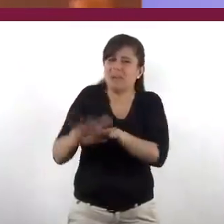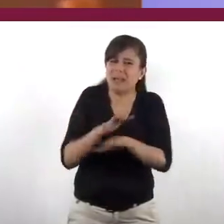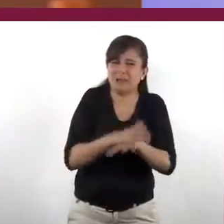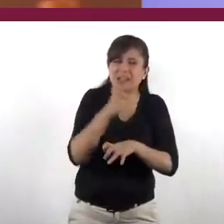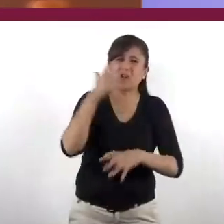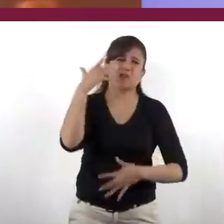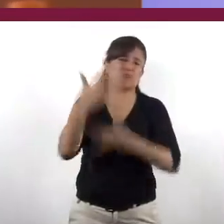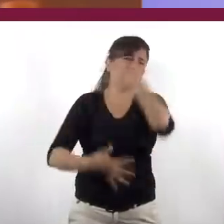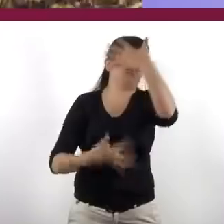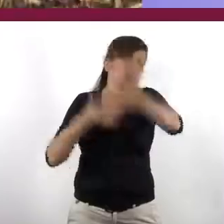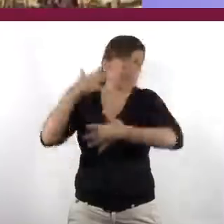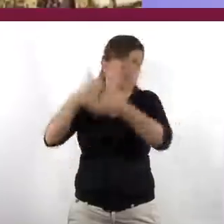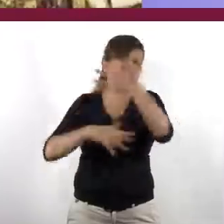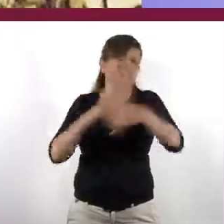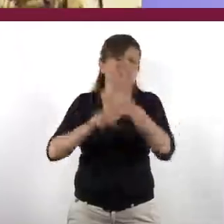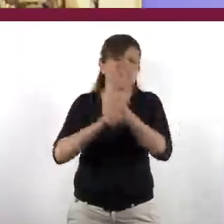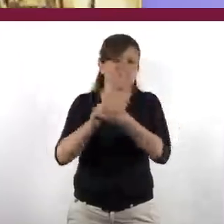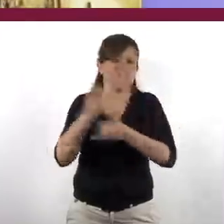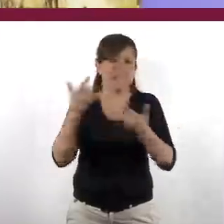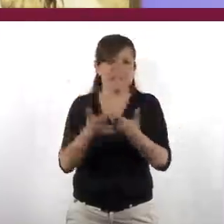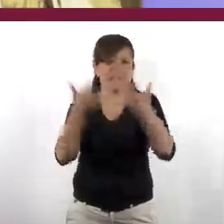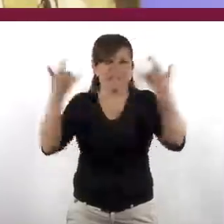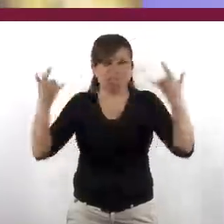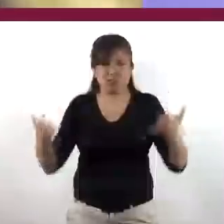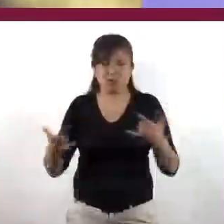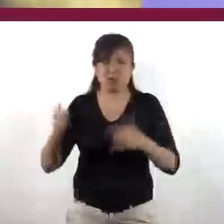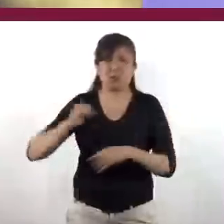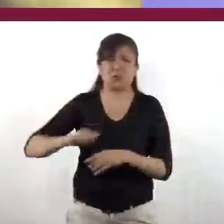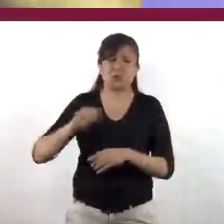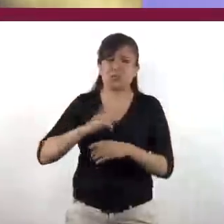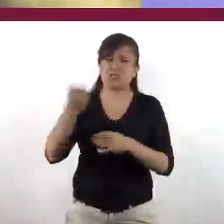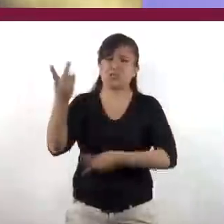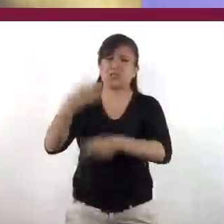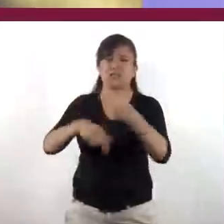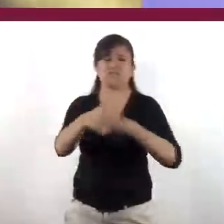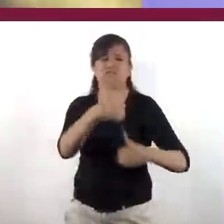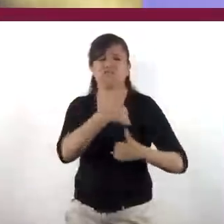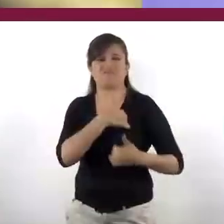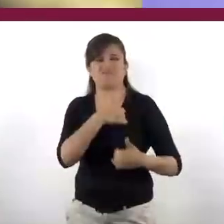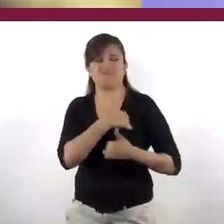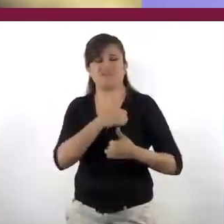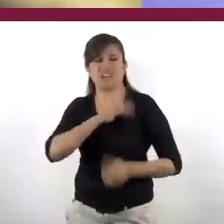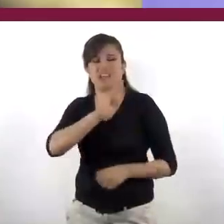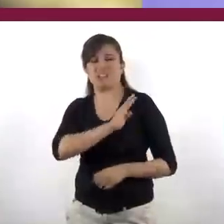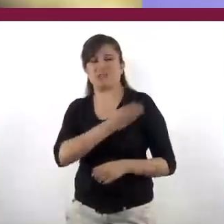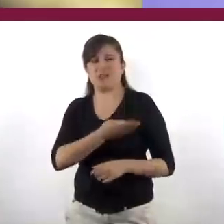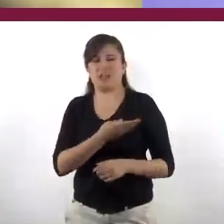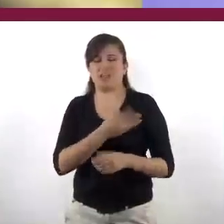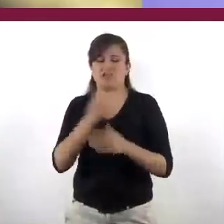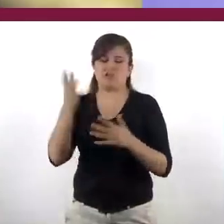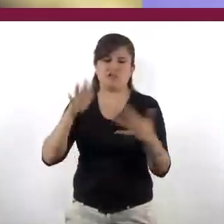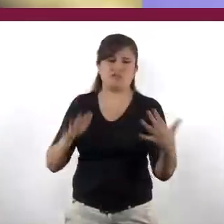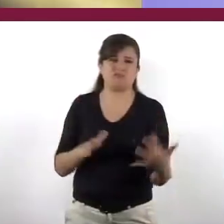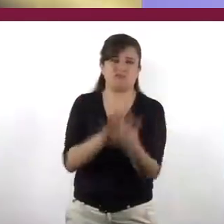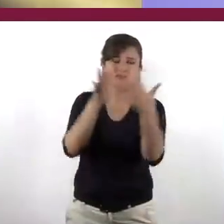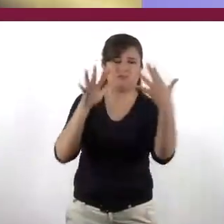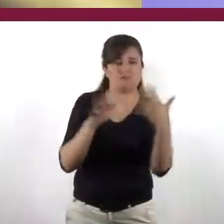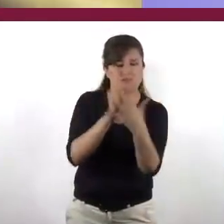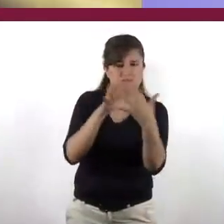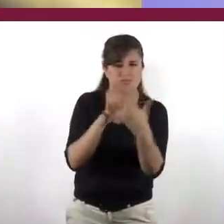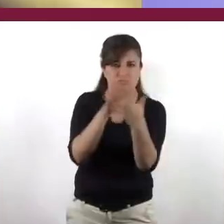revueltas que van a ser sofocadas gracias a la presencia del ejército español, que ha desembarcado apenas unos años